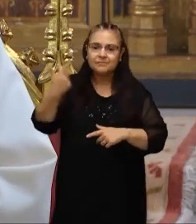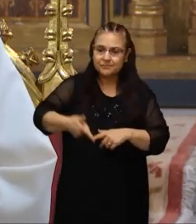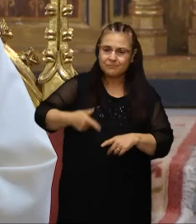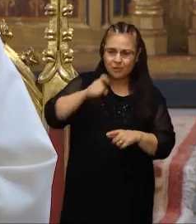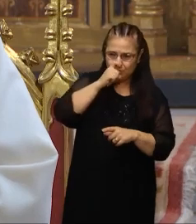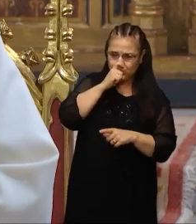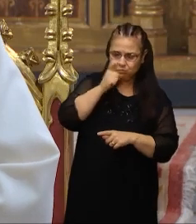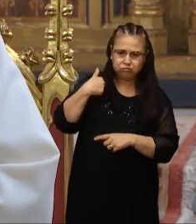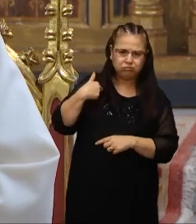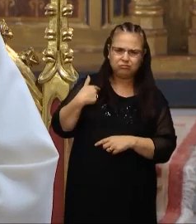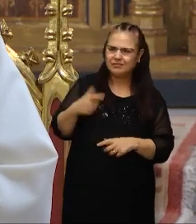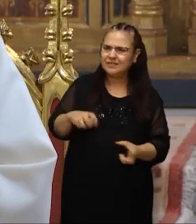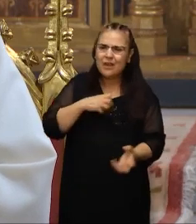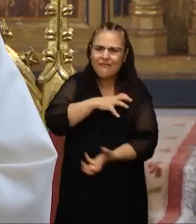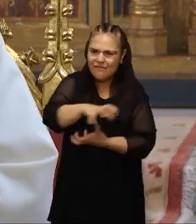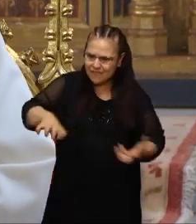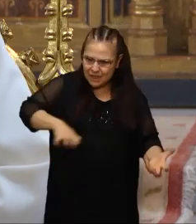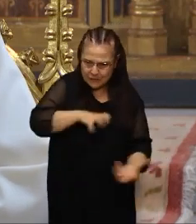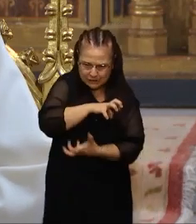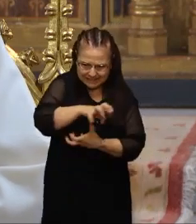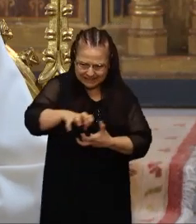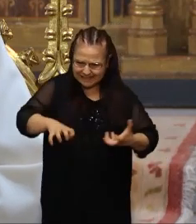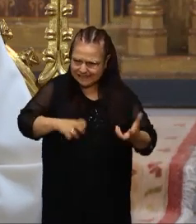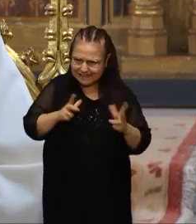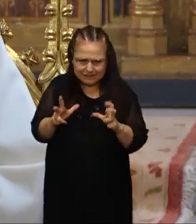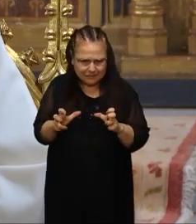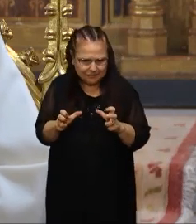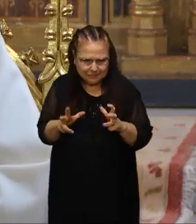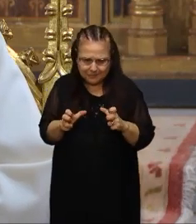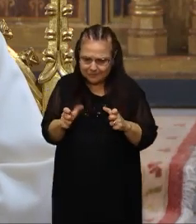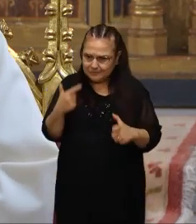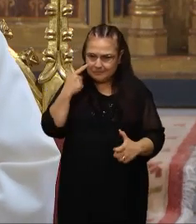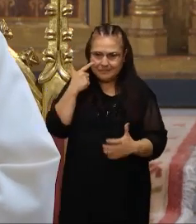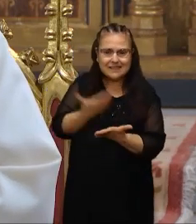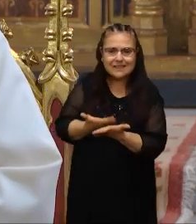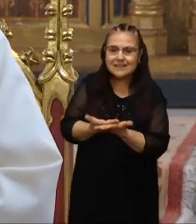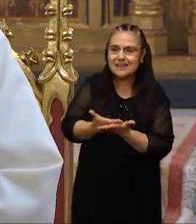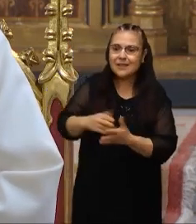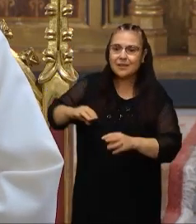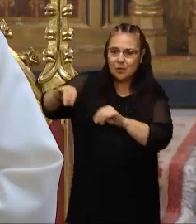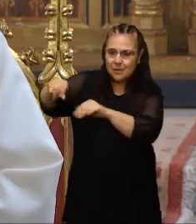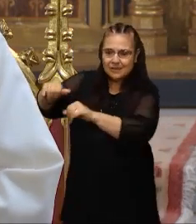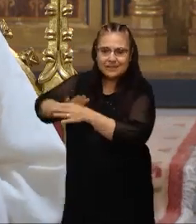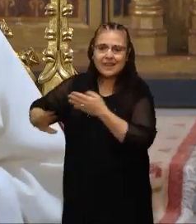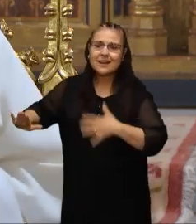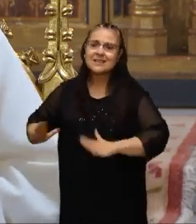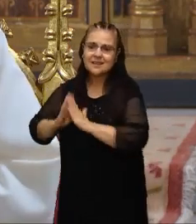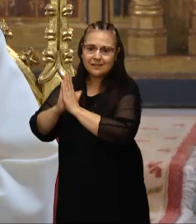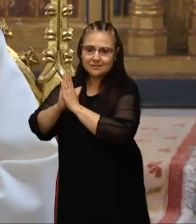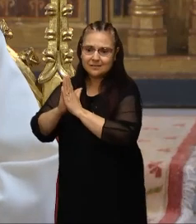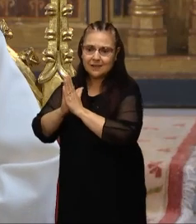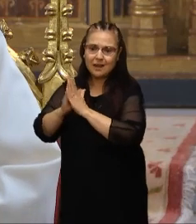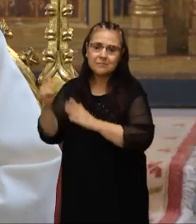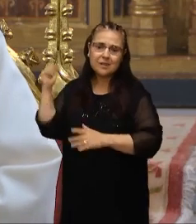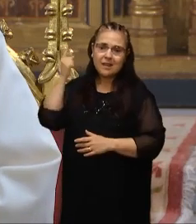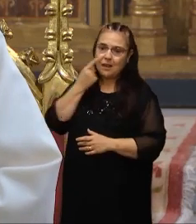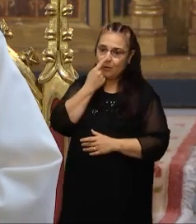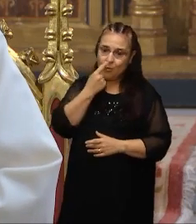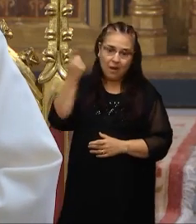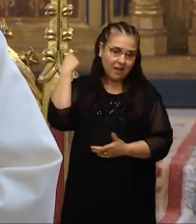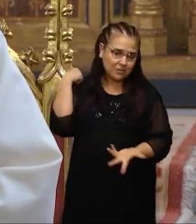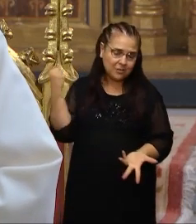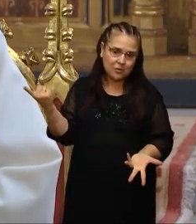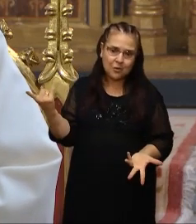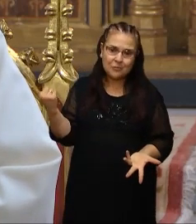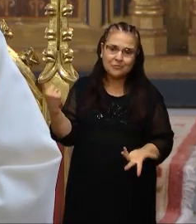un recrudecimiento de la violencia de la que se es testigo en Tierra Santa desde hace un año. Junto a la Madre